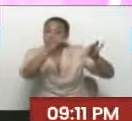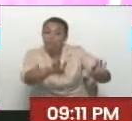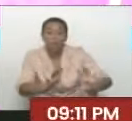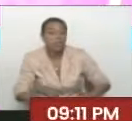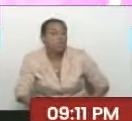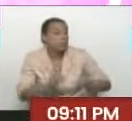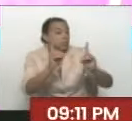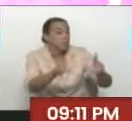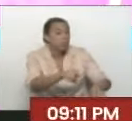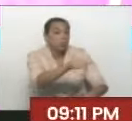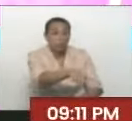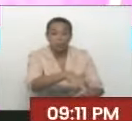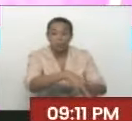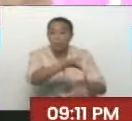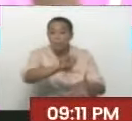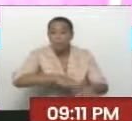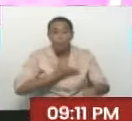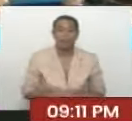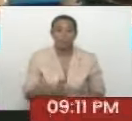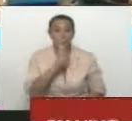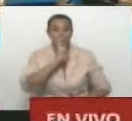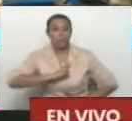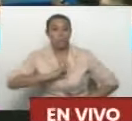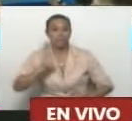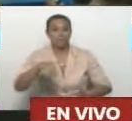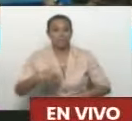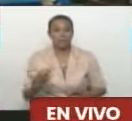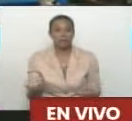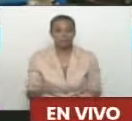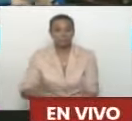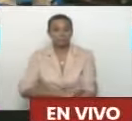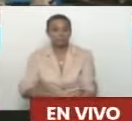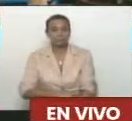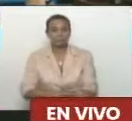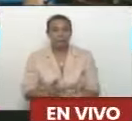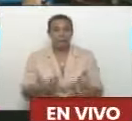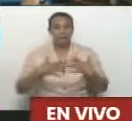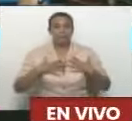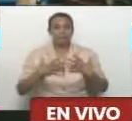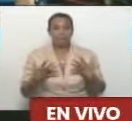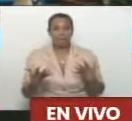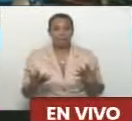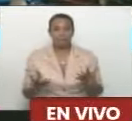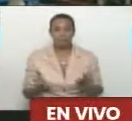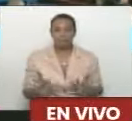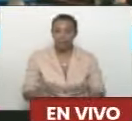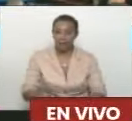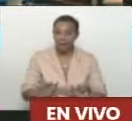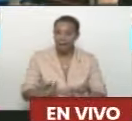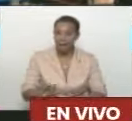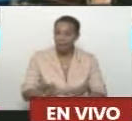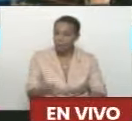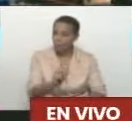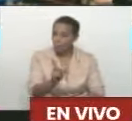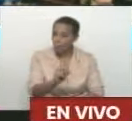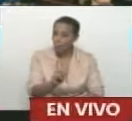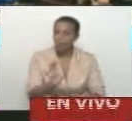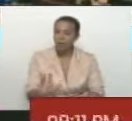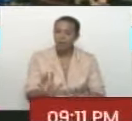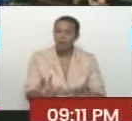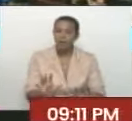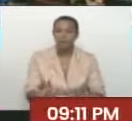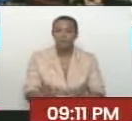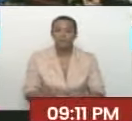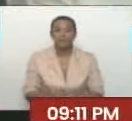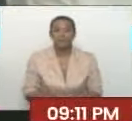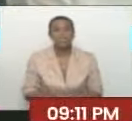tomar esos espacios para llevar nuestros cantos a donde está la gente. Respóndelo. No, ministro, yo estoy muy de acuerdo con lo que usted dice,